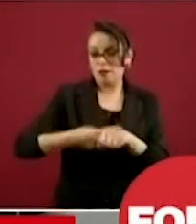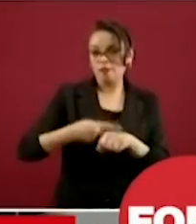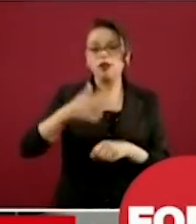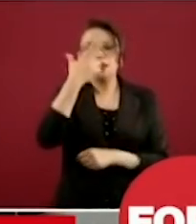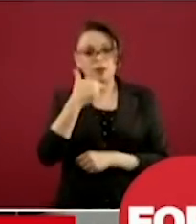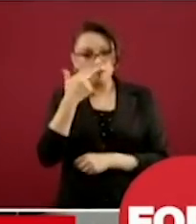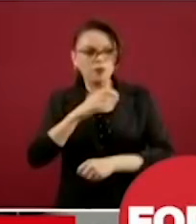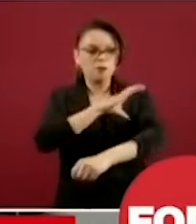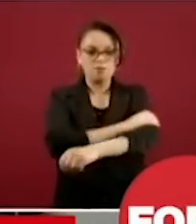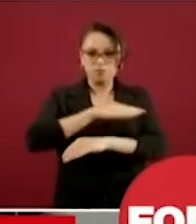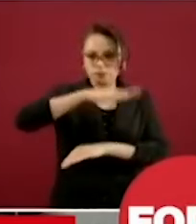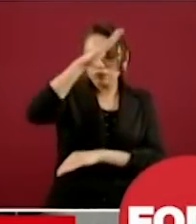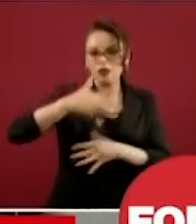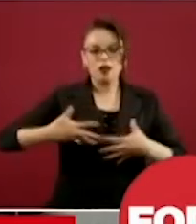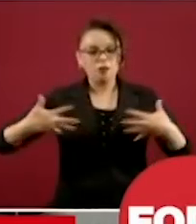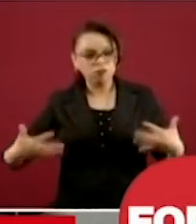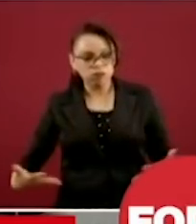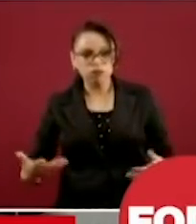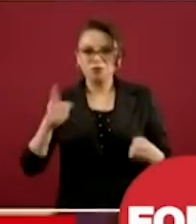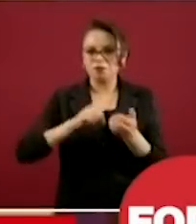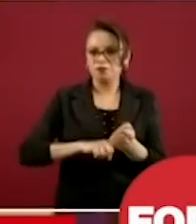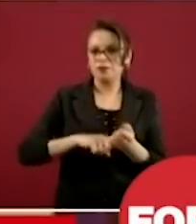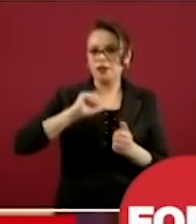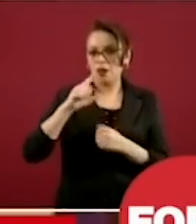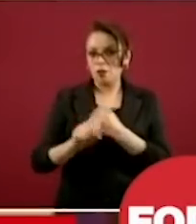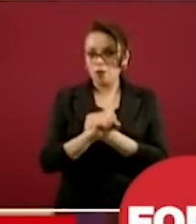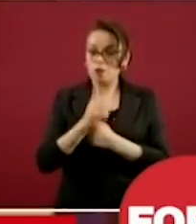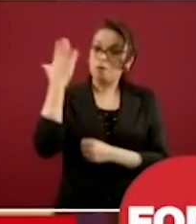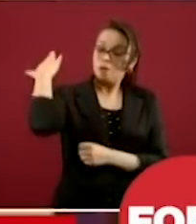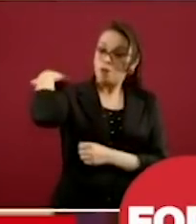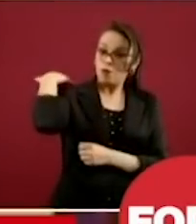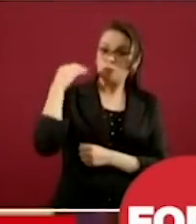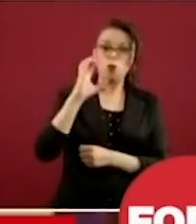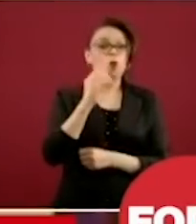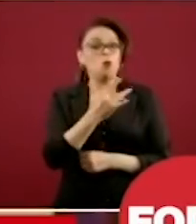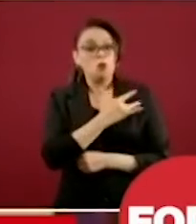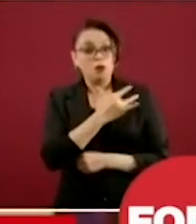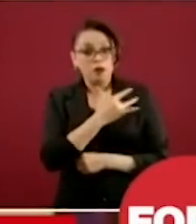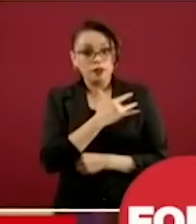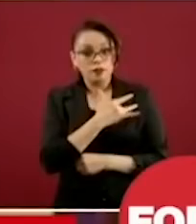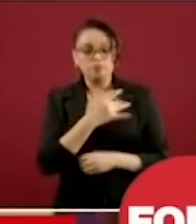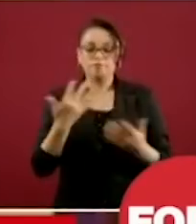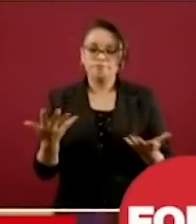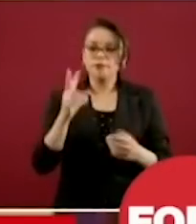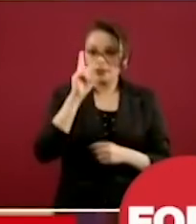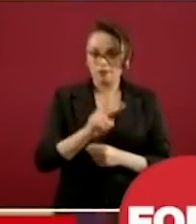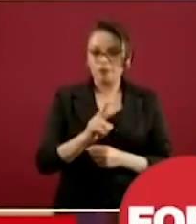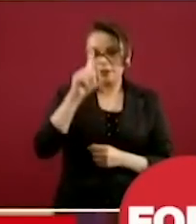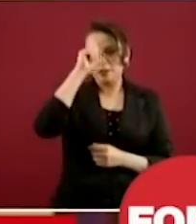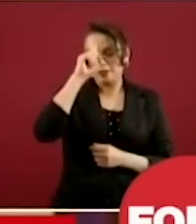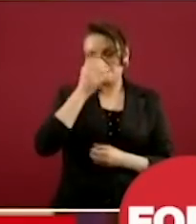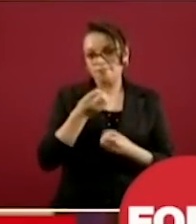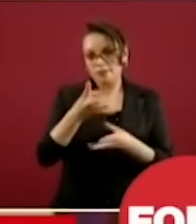hipertensión, con obesidad, con algún problema pulmonar o cardíaco, se los invita a quedarse en casa.